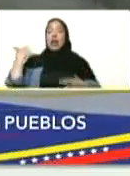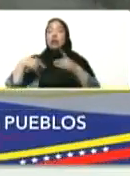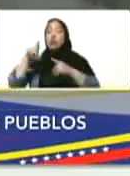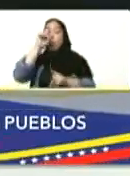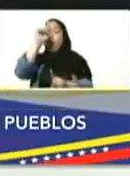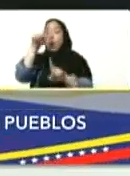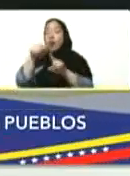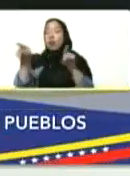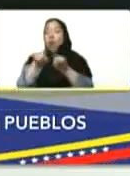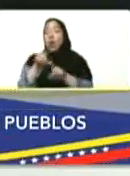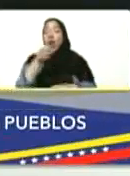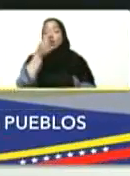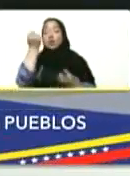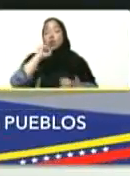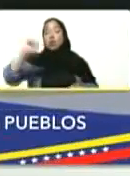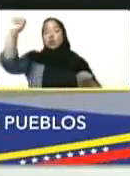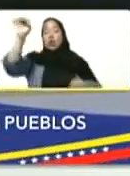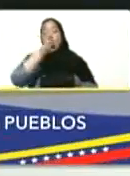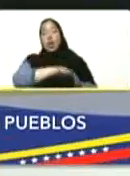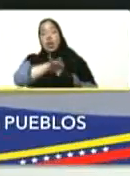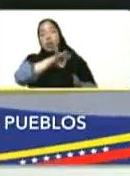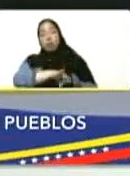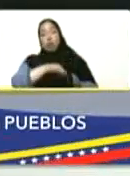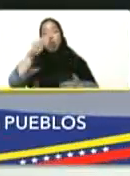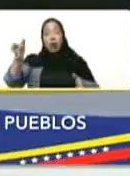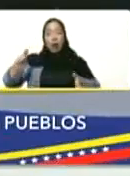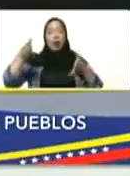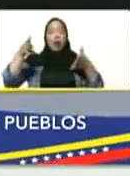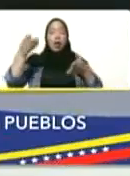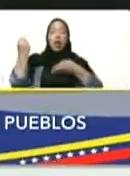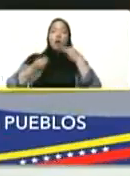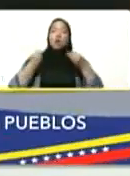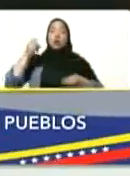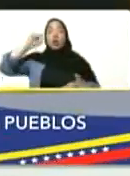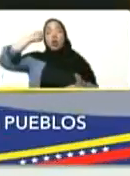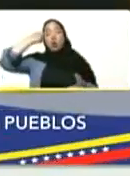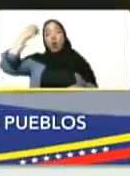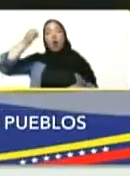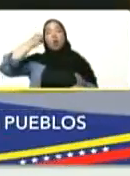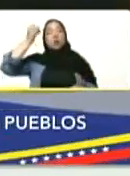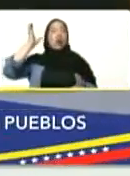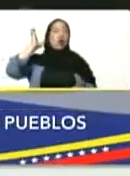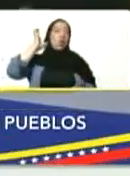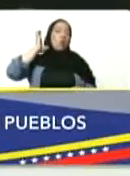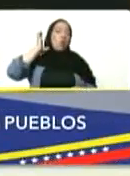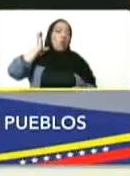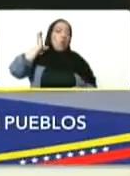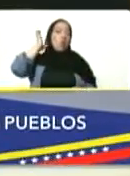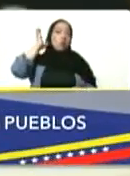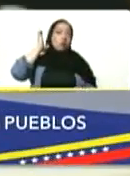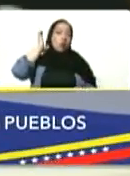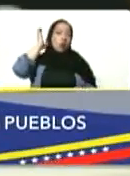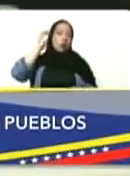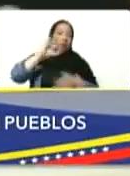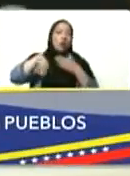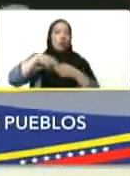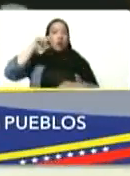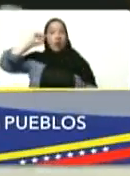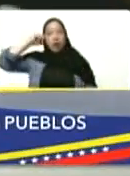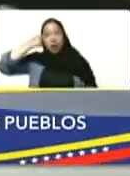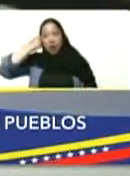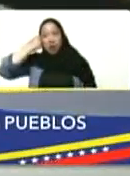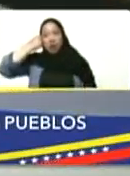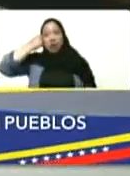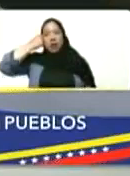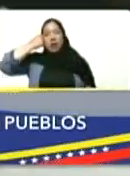no solo es vivir, recordar es hacer conciencia, recordar.